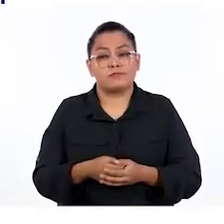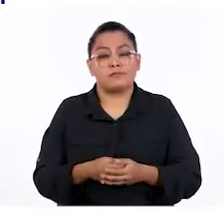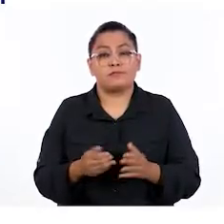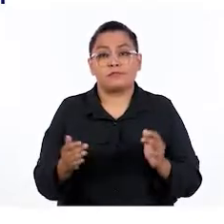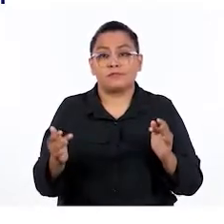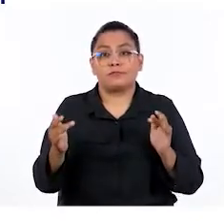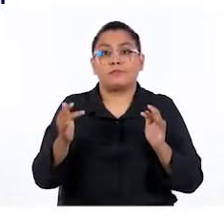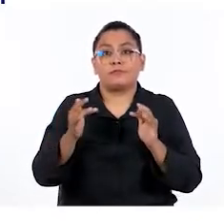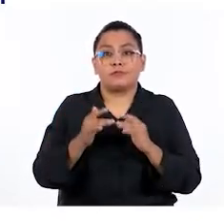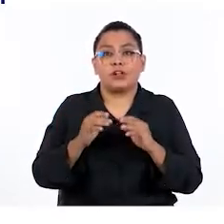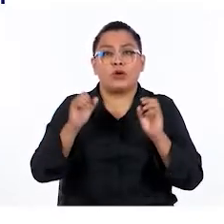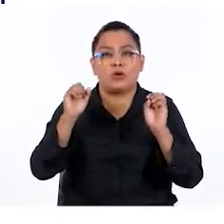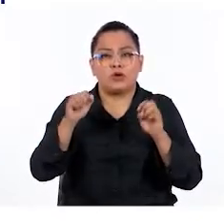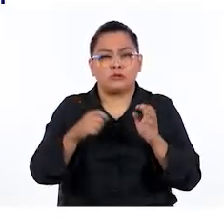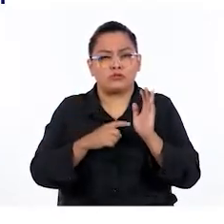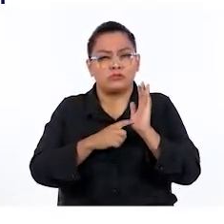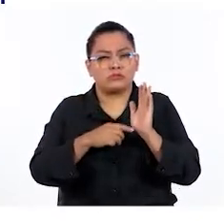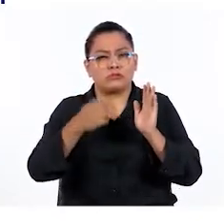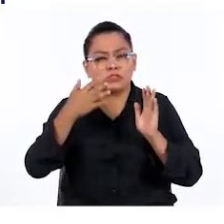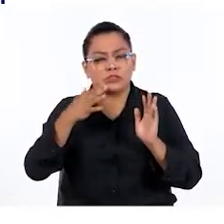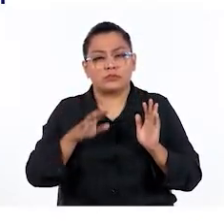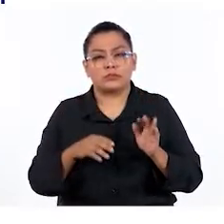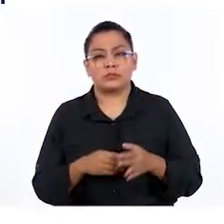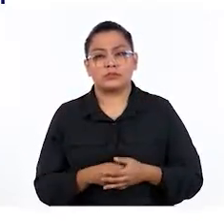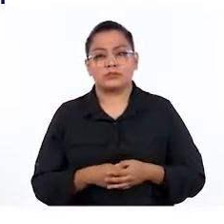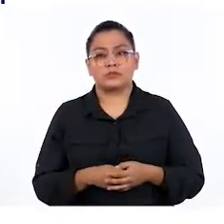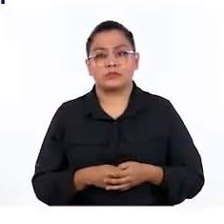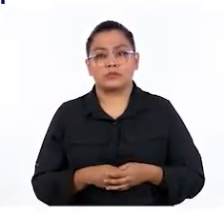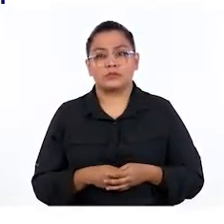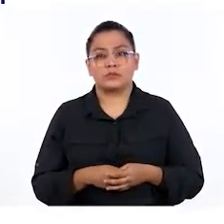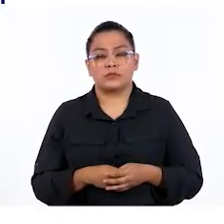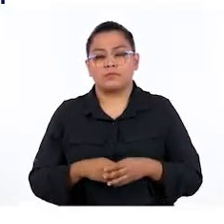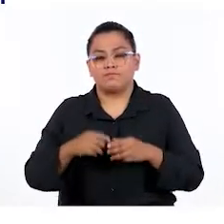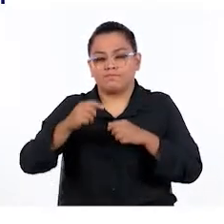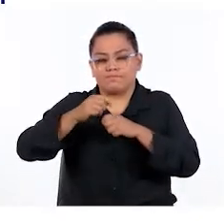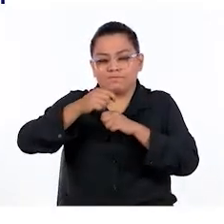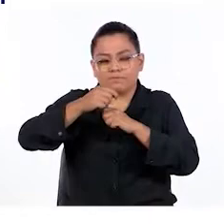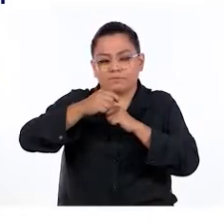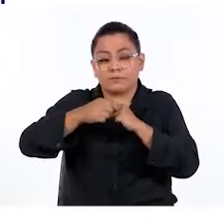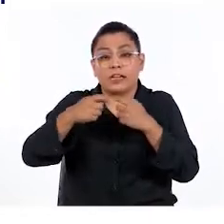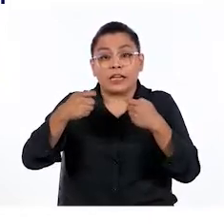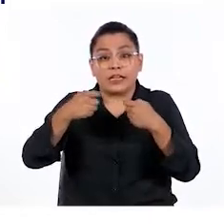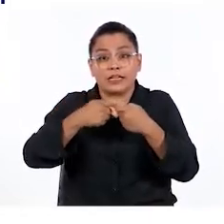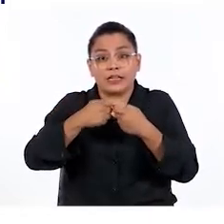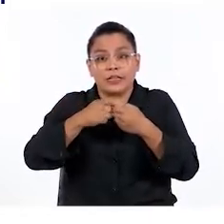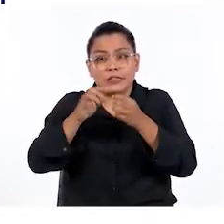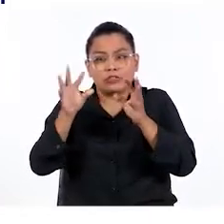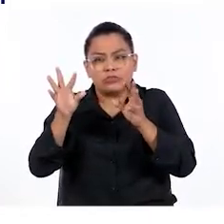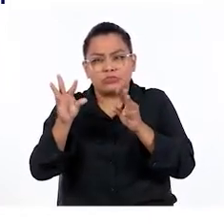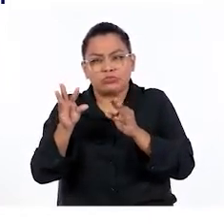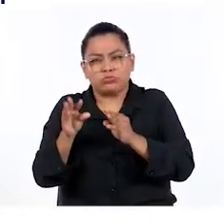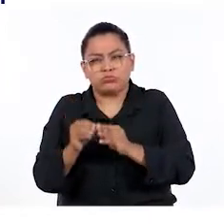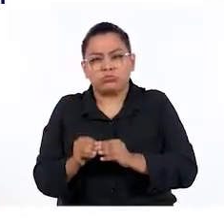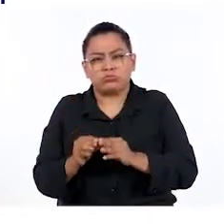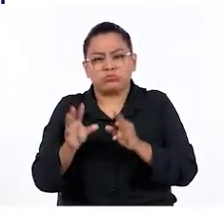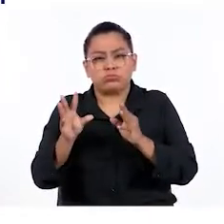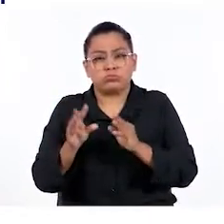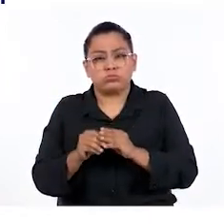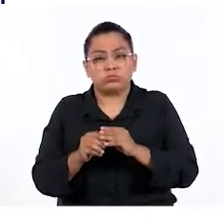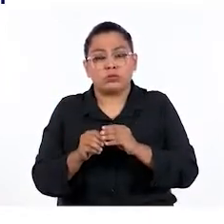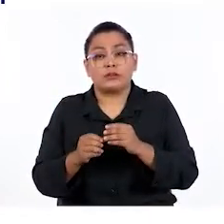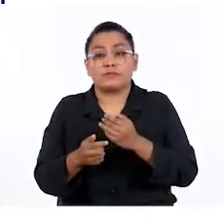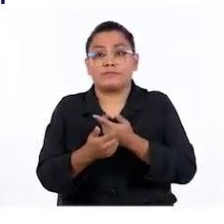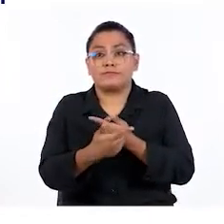oxidación. Podemos comprobar, por ejemplo, que al oxidar biomoléculas energéticas se libera una gran cantidad